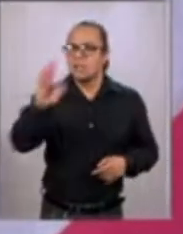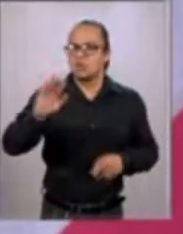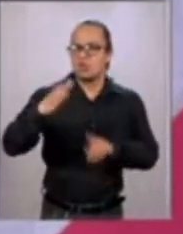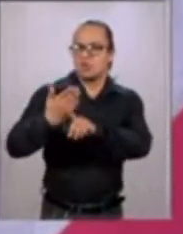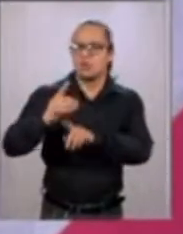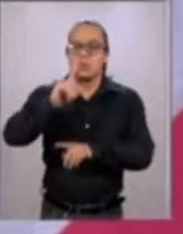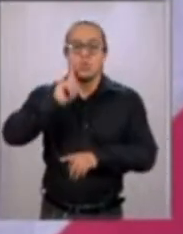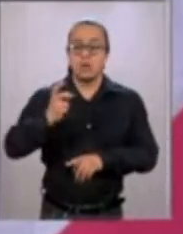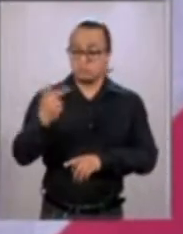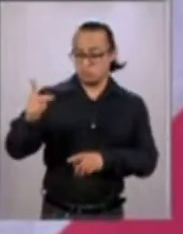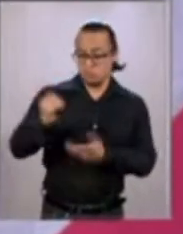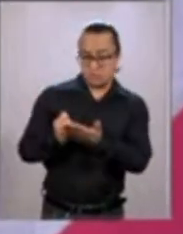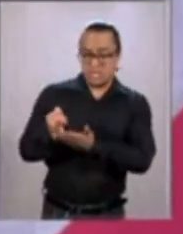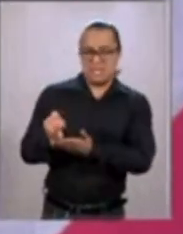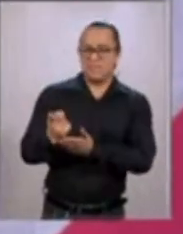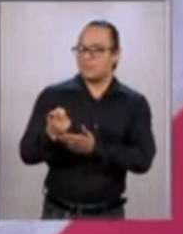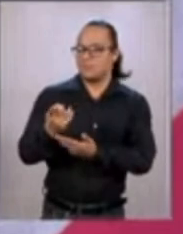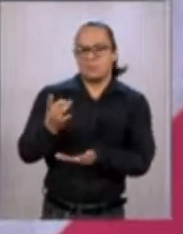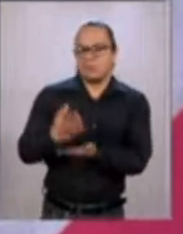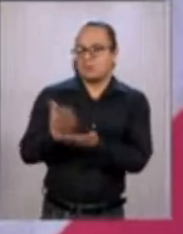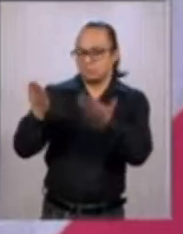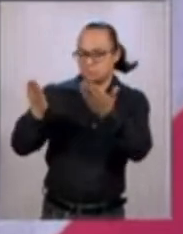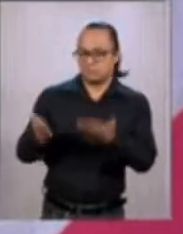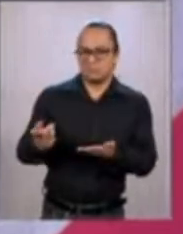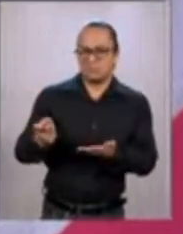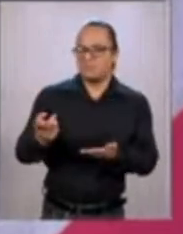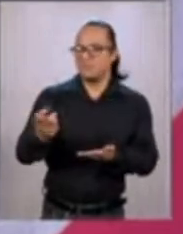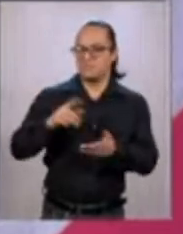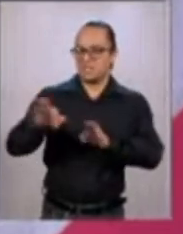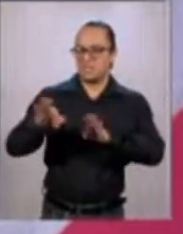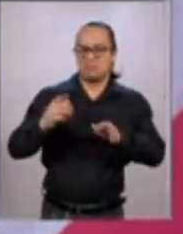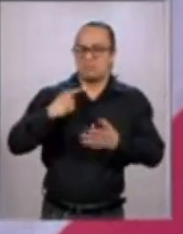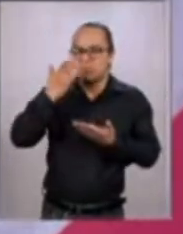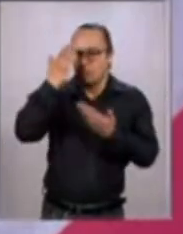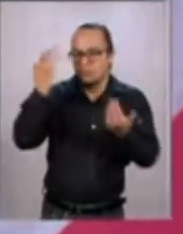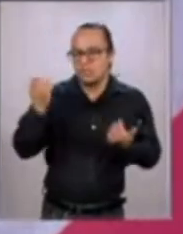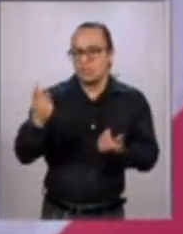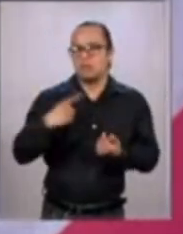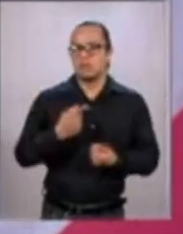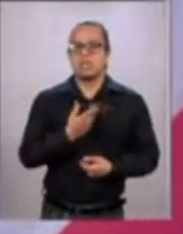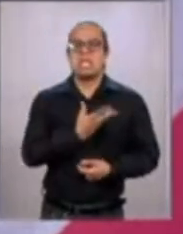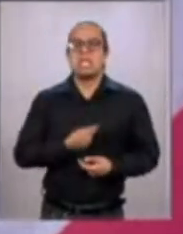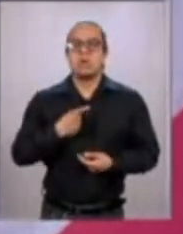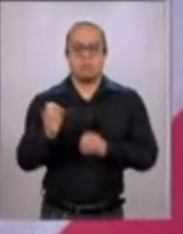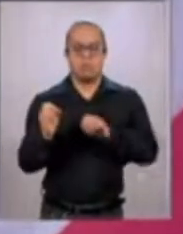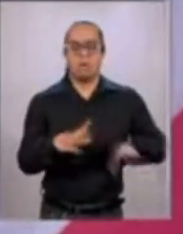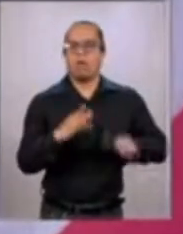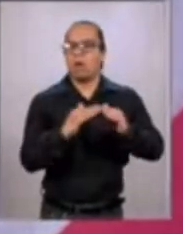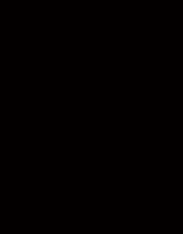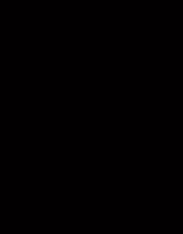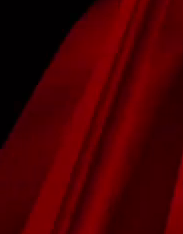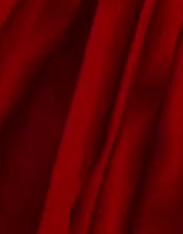esta decisión solo la pudo tomar alguien que no sabe lo que es trabajar y tener que dejar a tus hijos solos en tu casa.